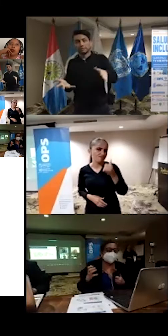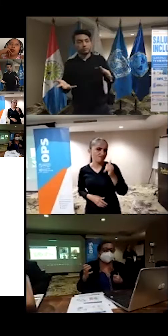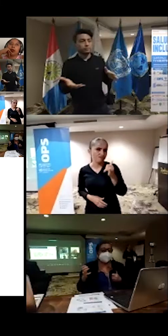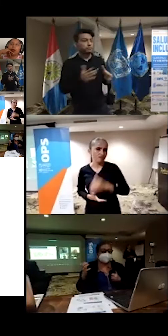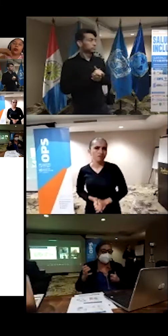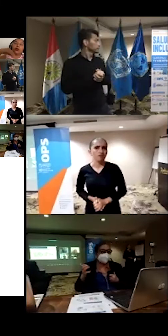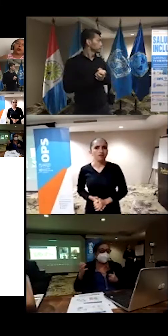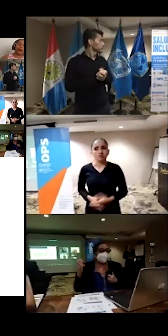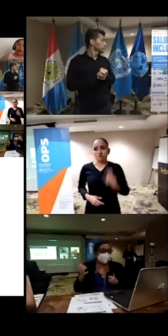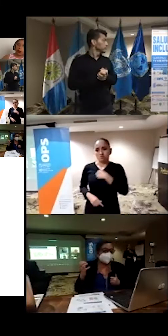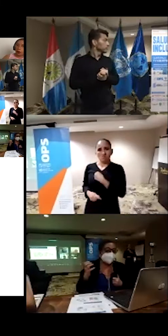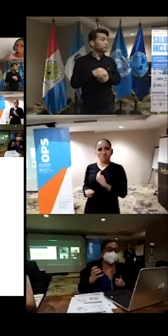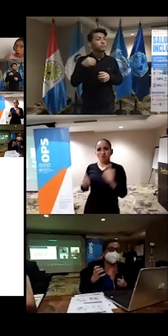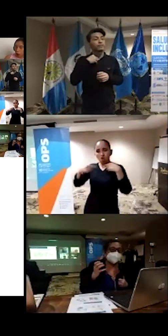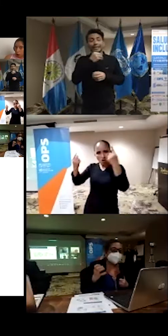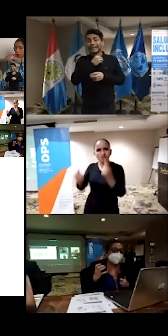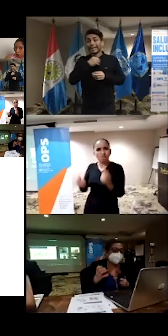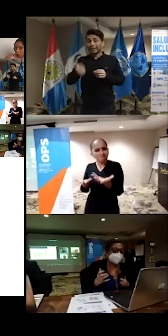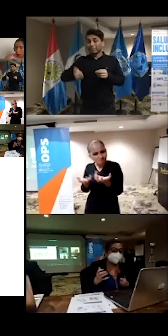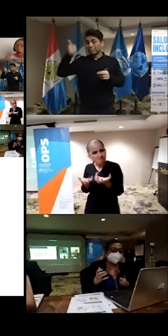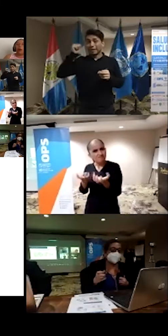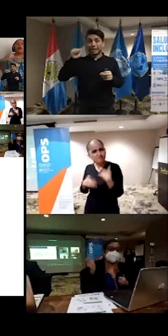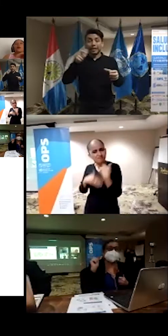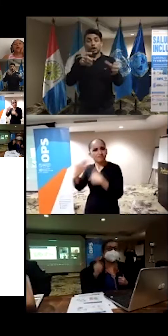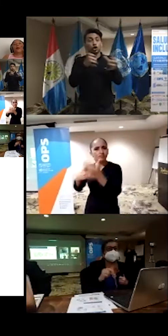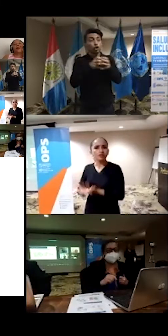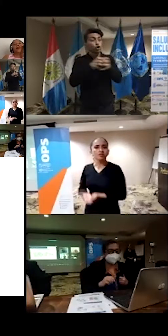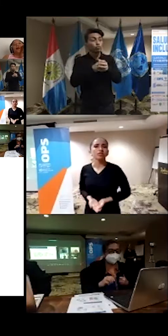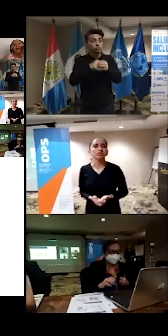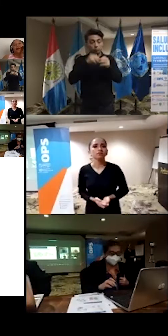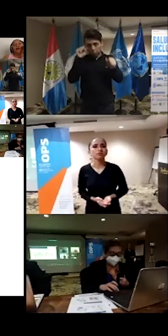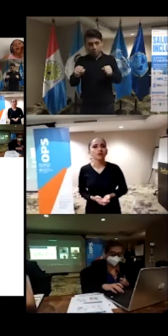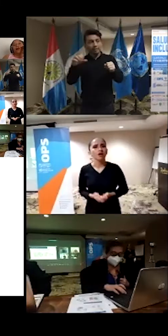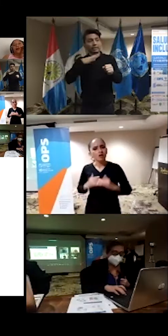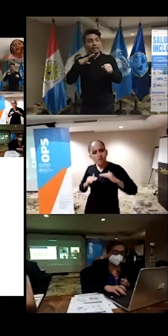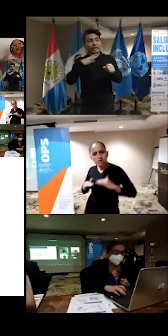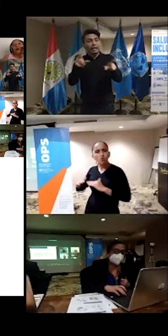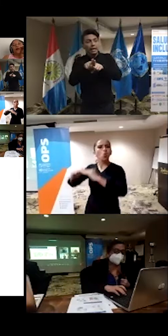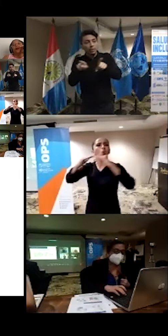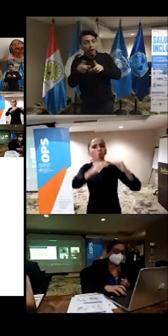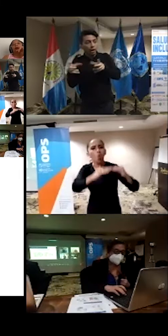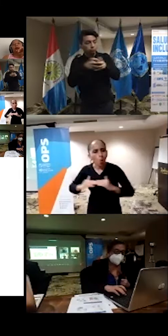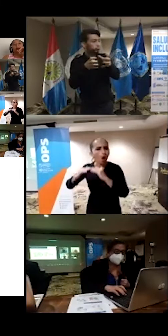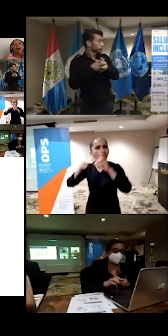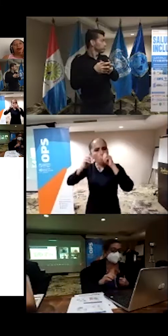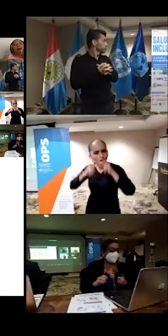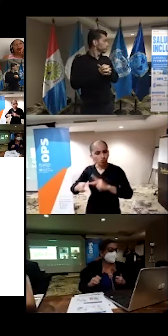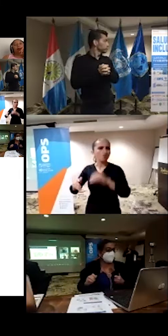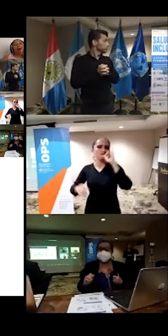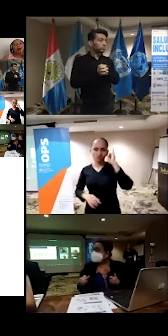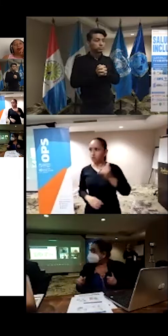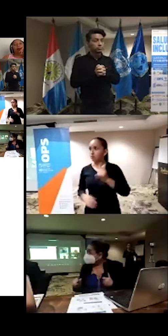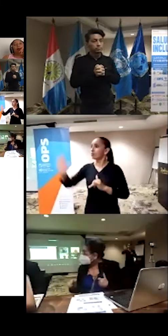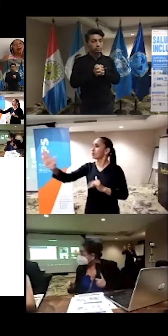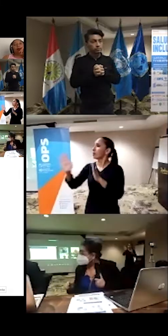y queremos lograr que todos los individuos o grupos sociales puedan tener las mismas posibilidades y oportunidades. Sí,